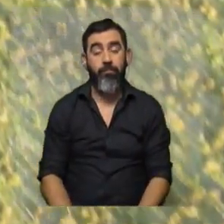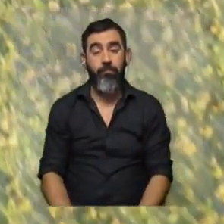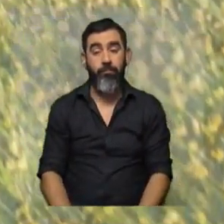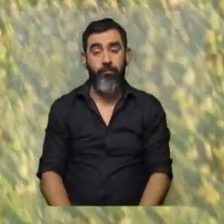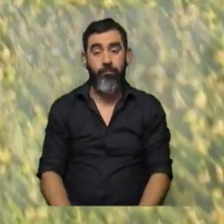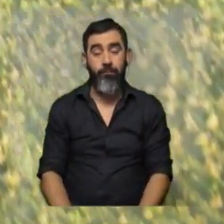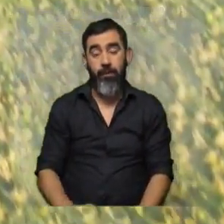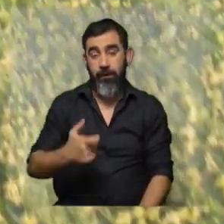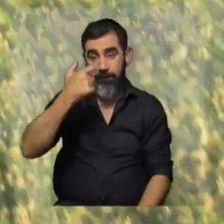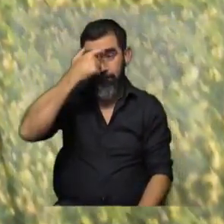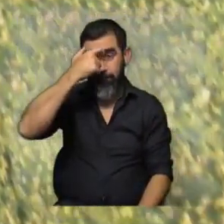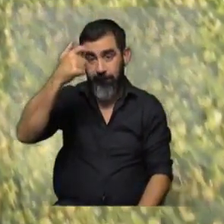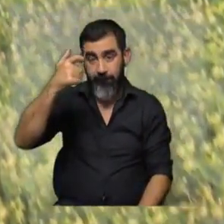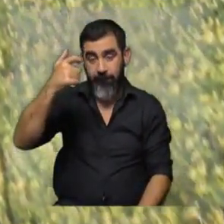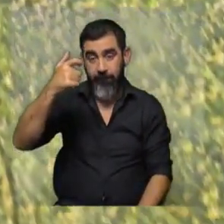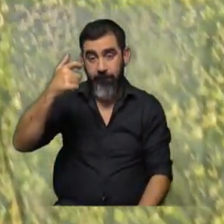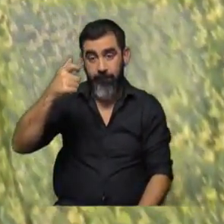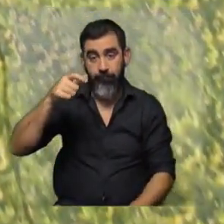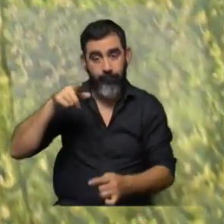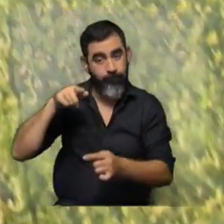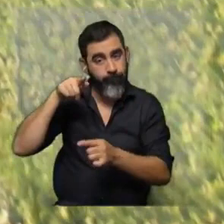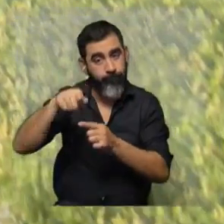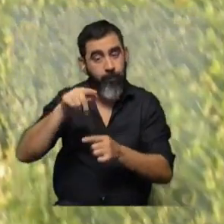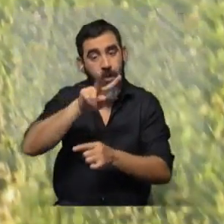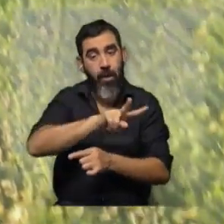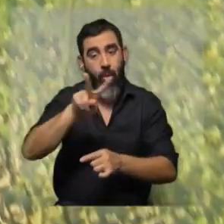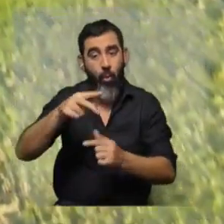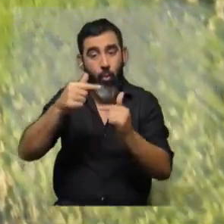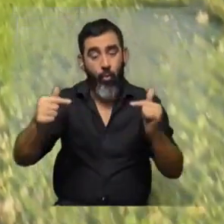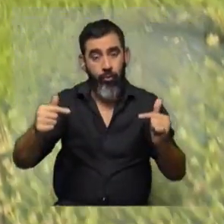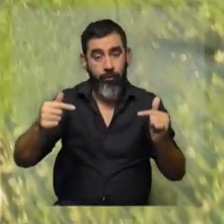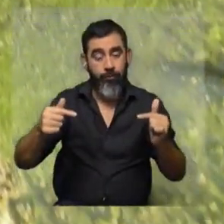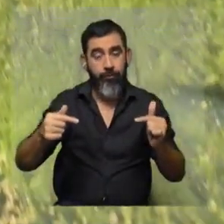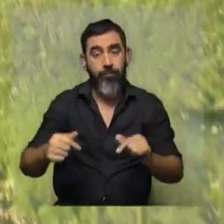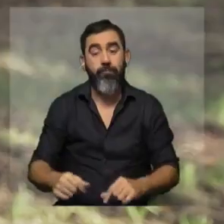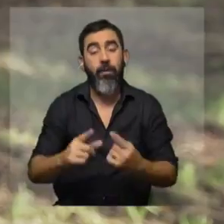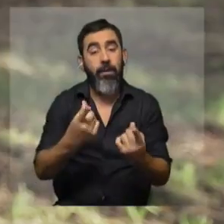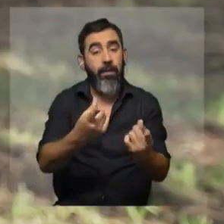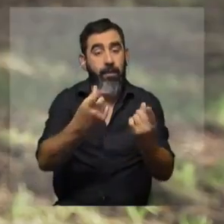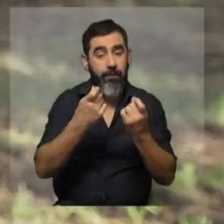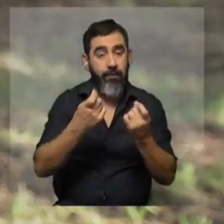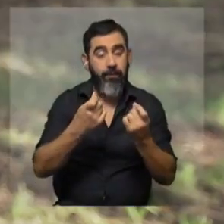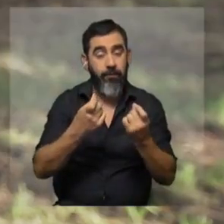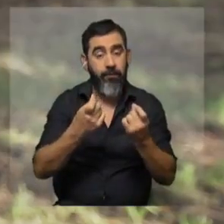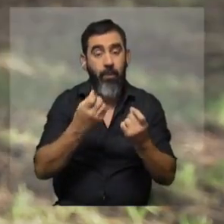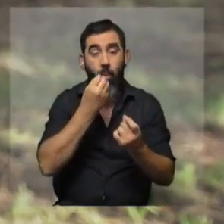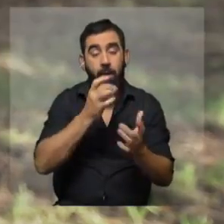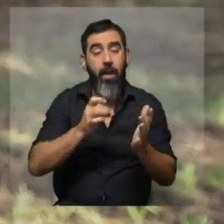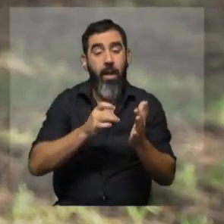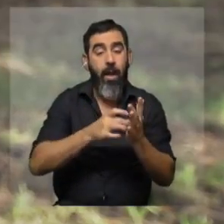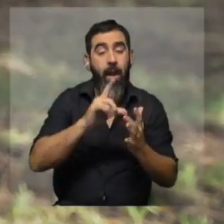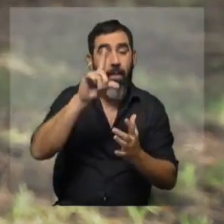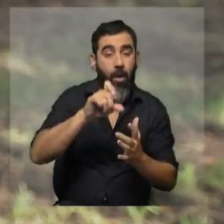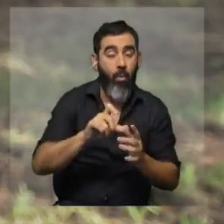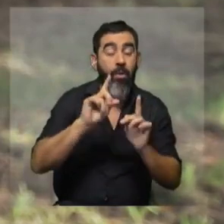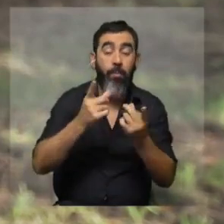Desde la ciencia estamos atacando las dos partes del asunto. Es necesario que nosotros tengamos buena calidad de agua y